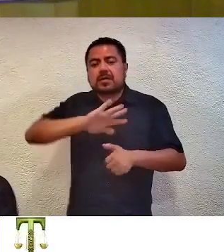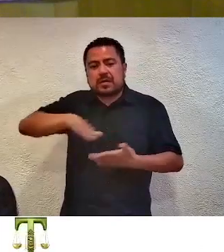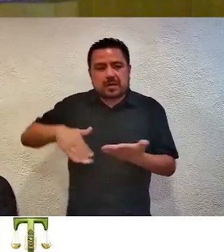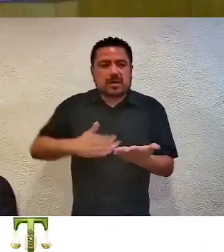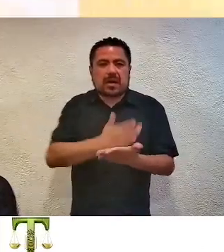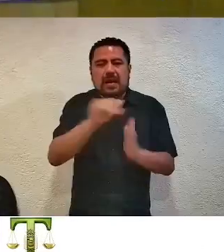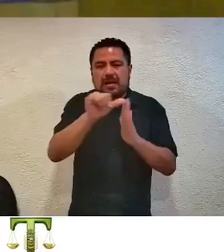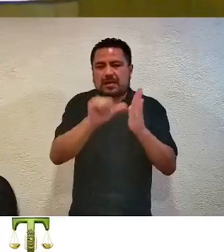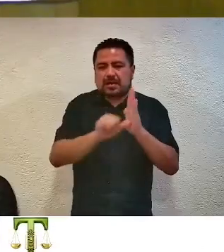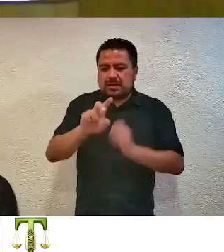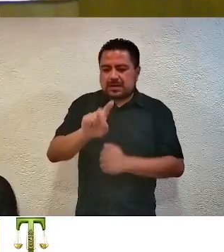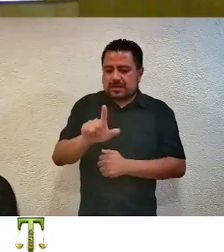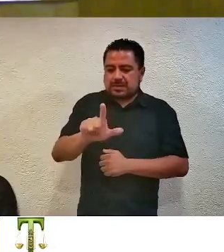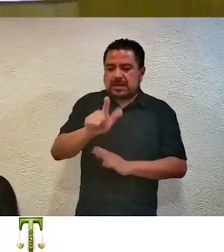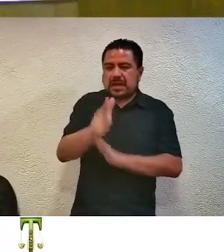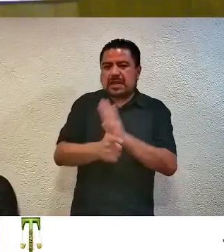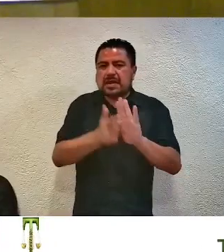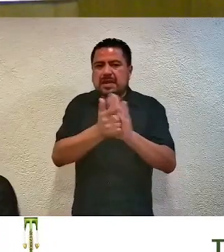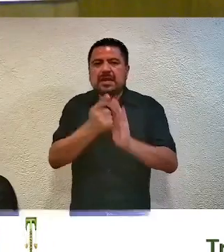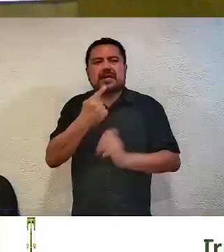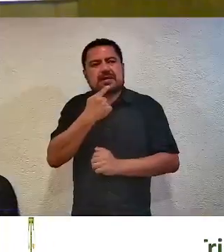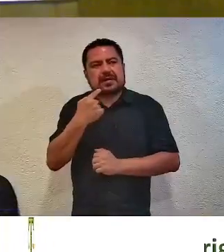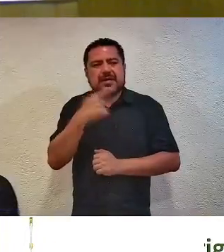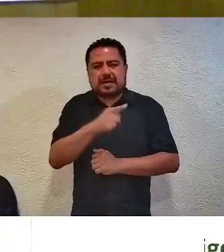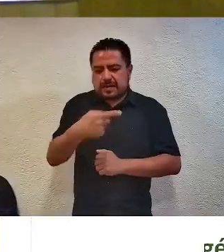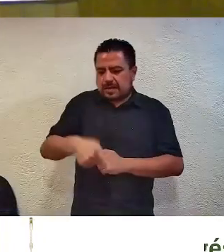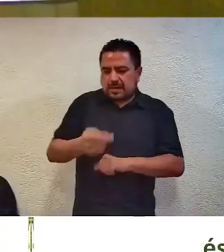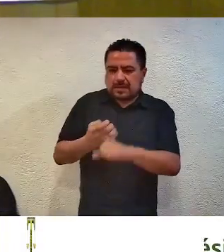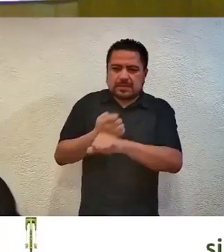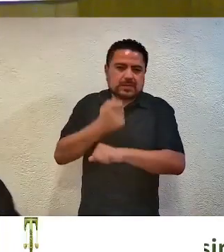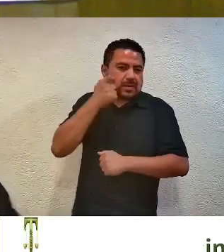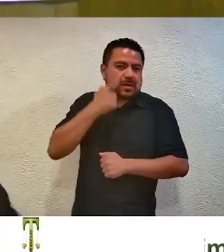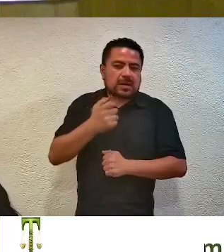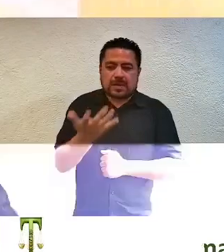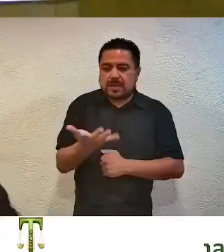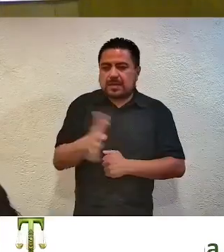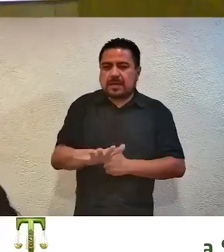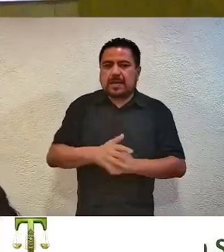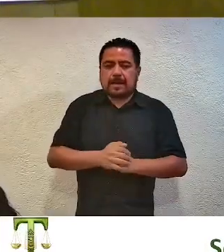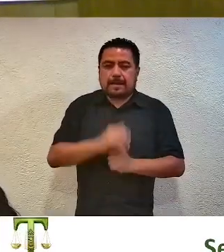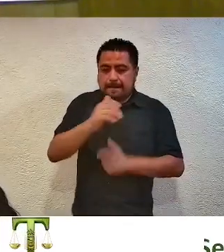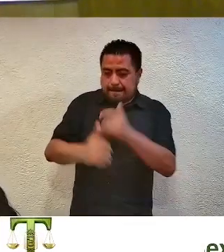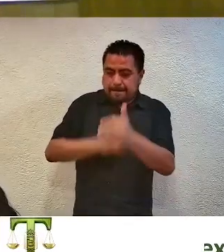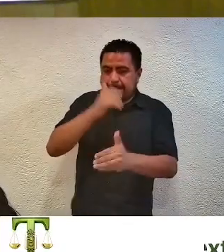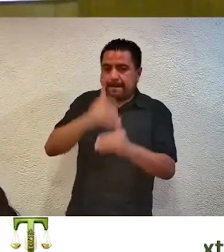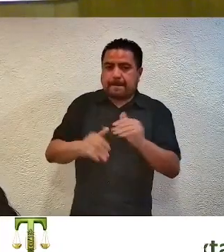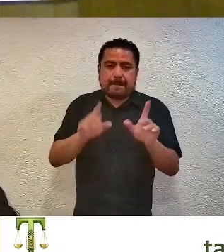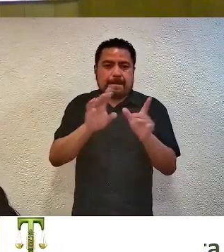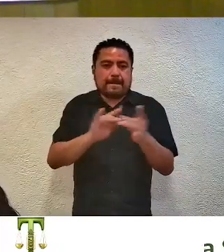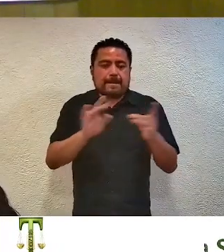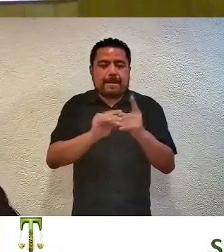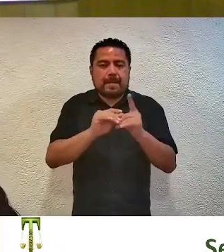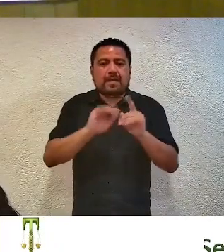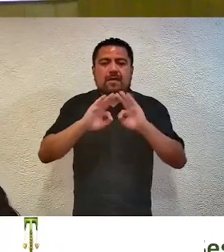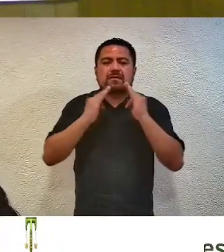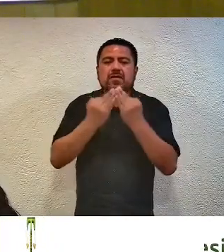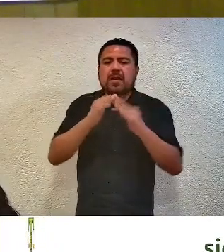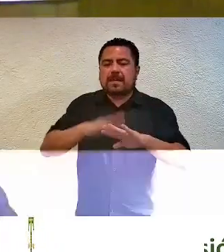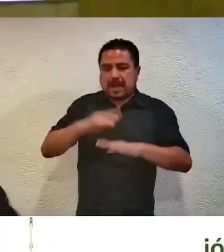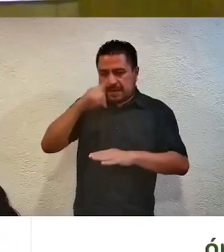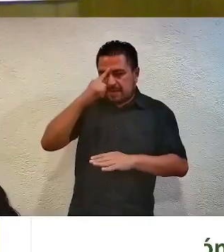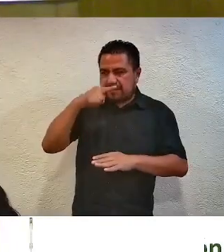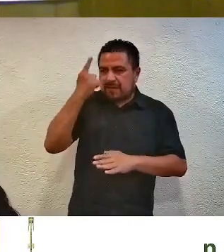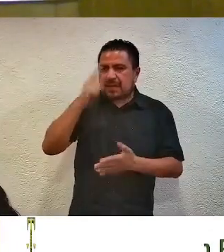los artículos 37 de la Ley de Medios de Impugnación Local. 10. Finalmente se precisa el siguiente formato de lectura de fácil